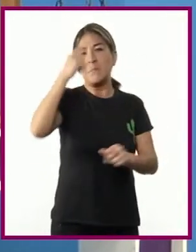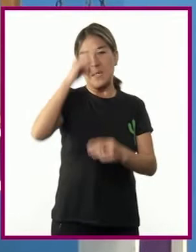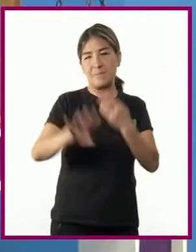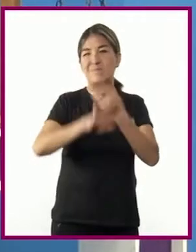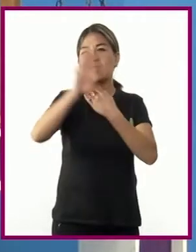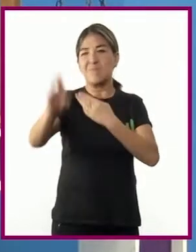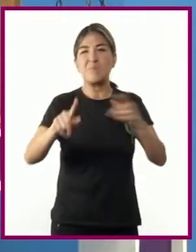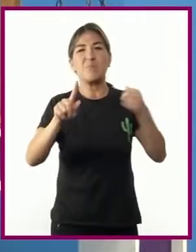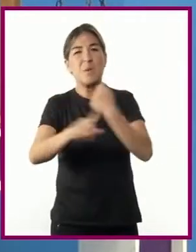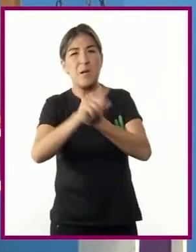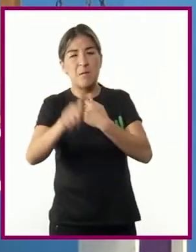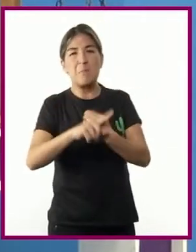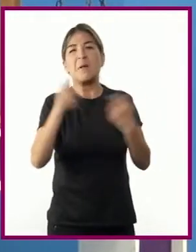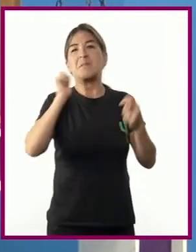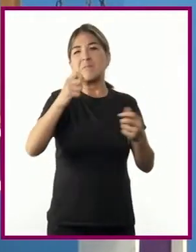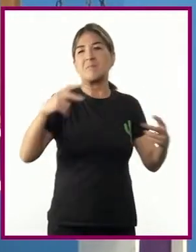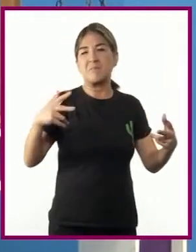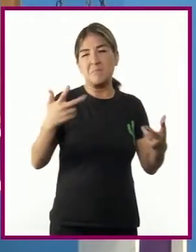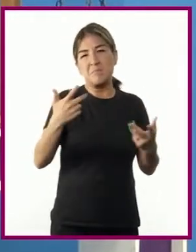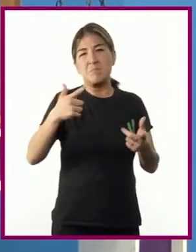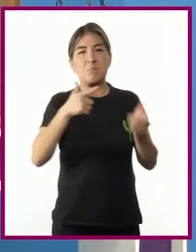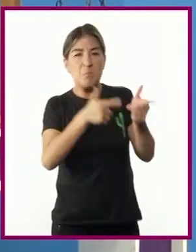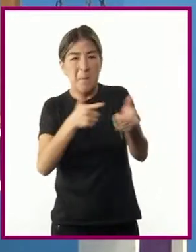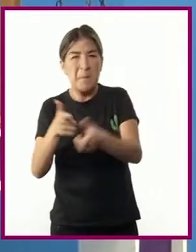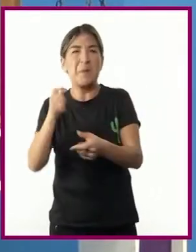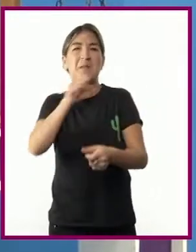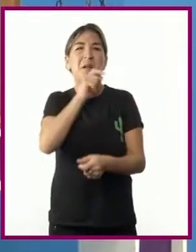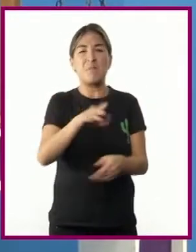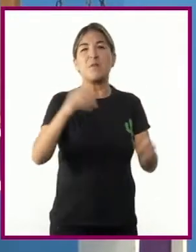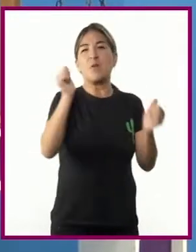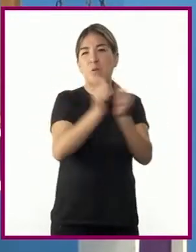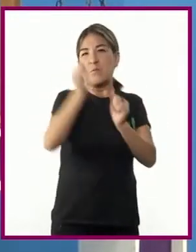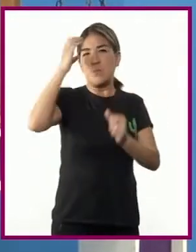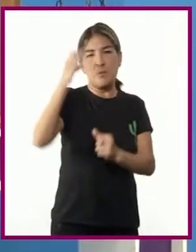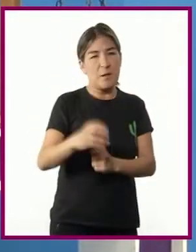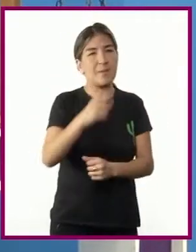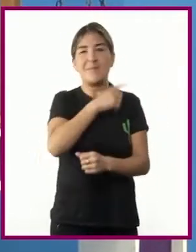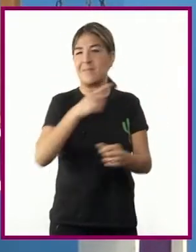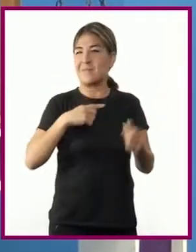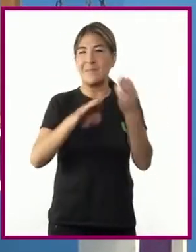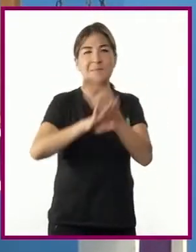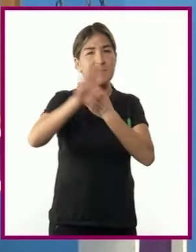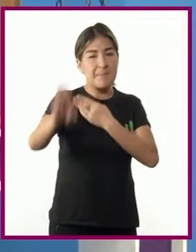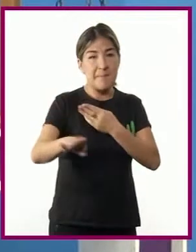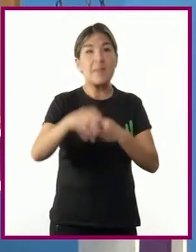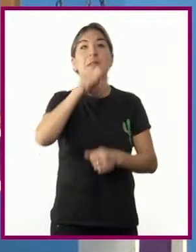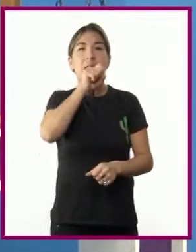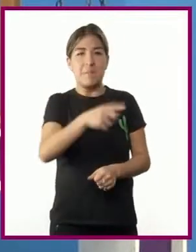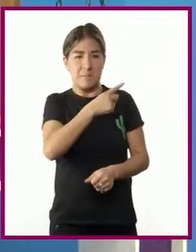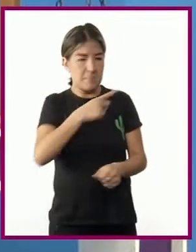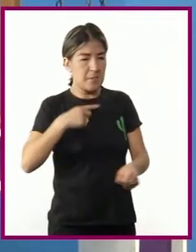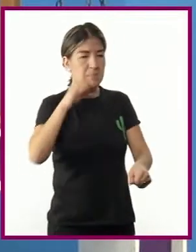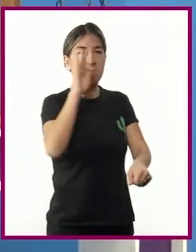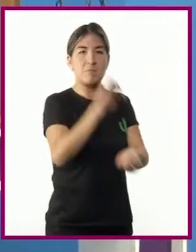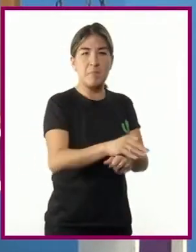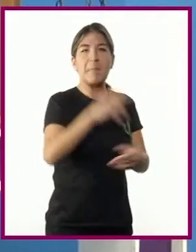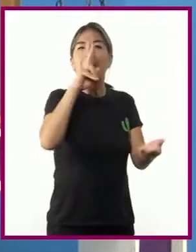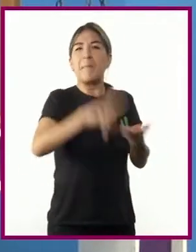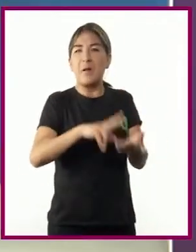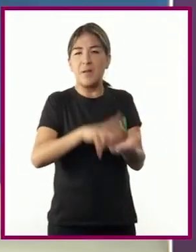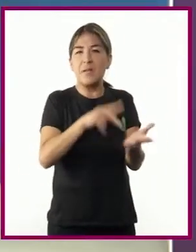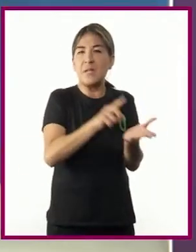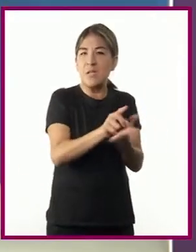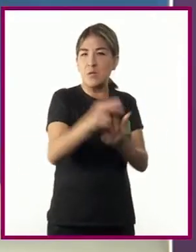conflictos armados y la violencia, pero también defender y hacer valer los derechos humanos y las